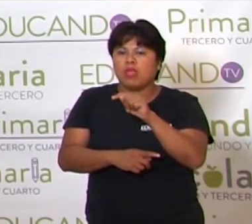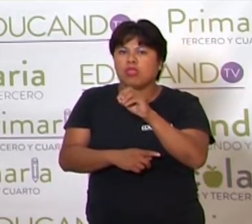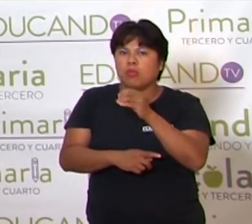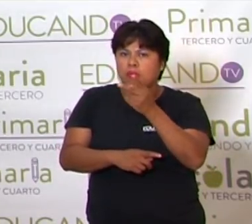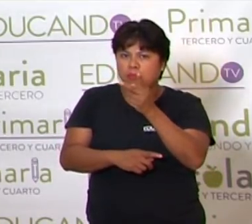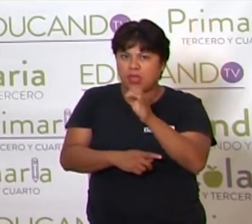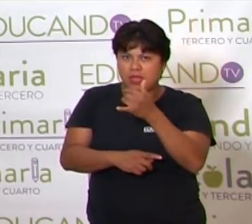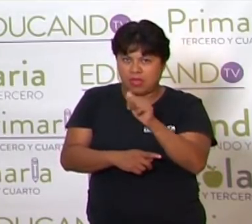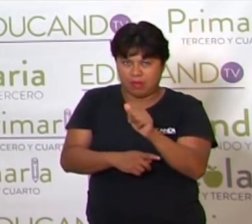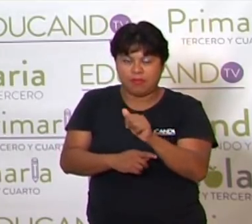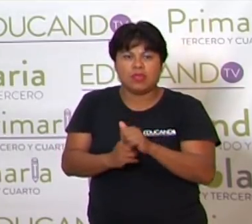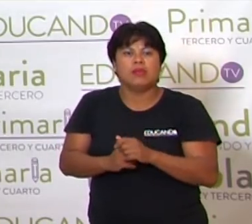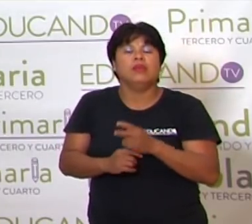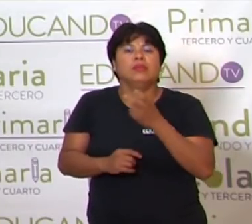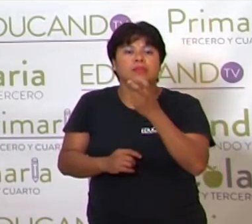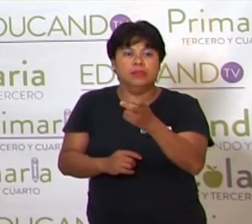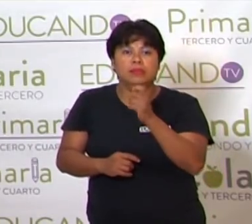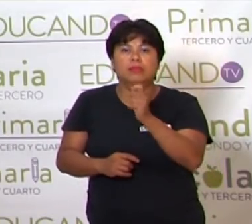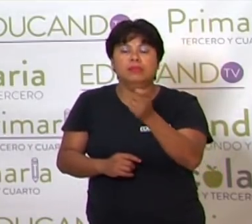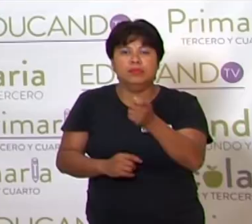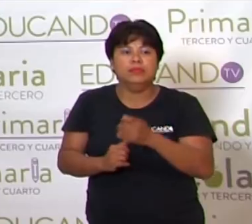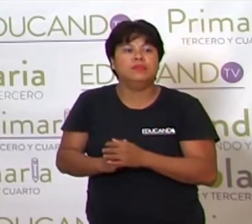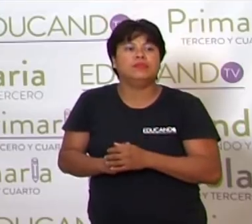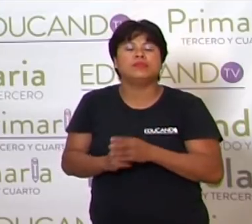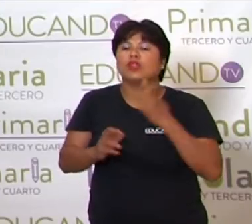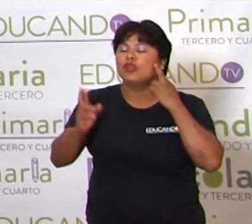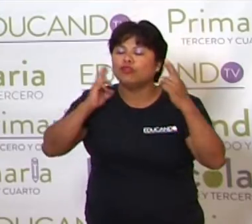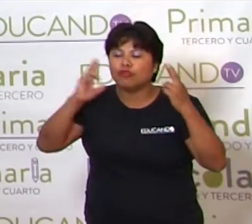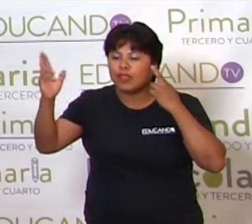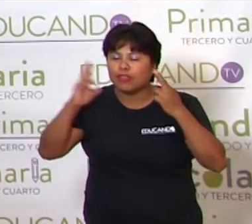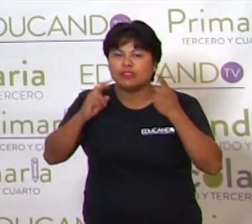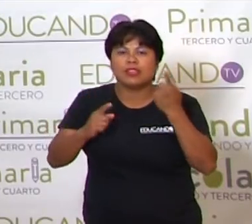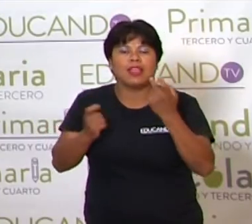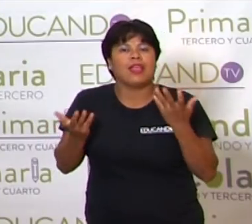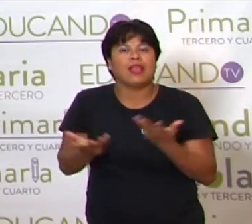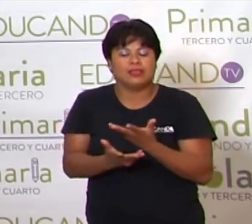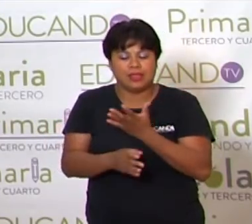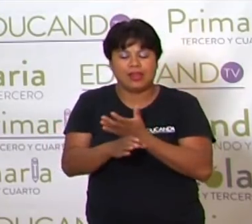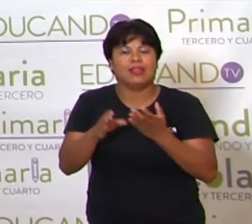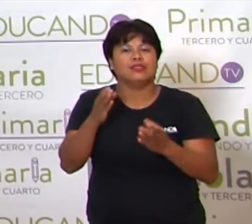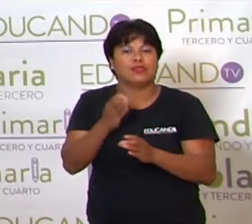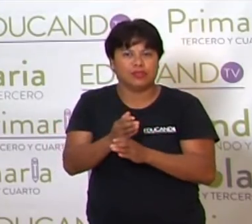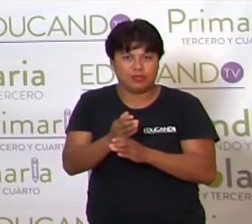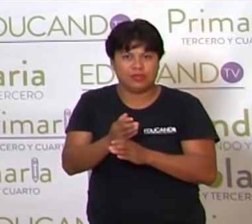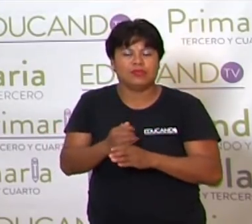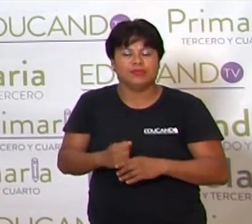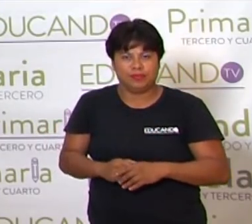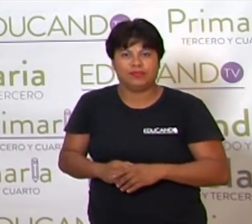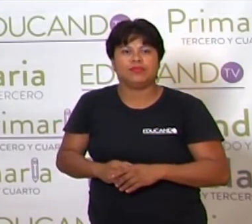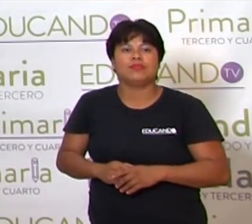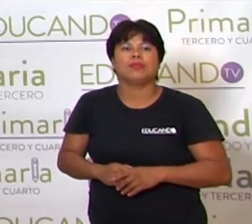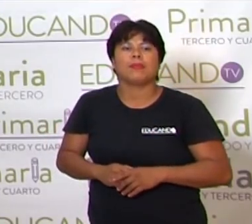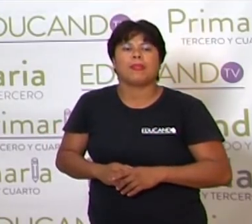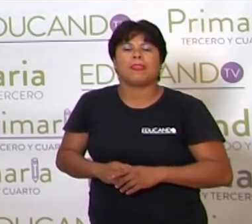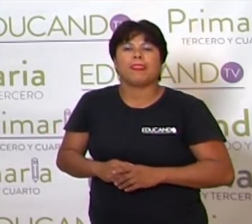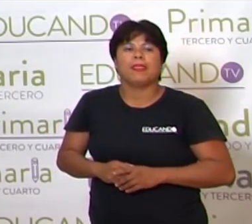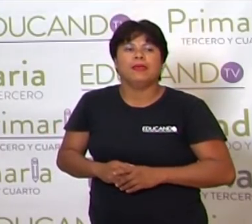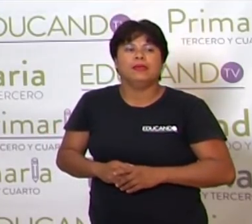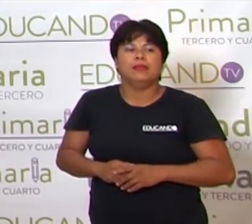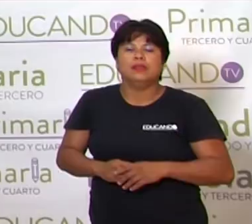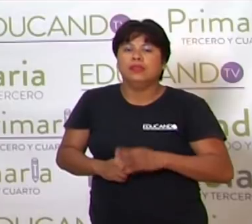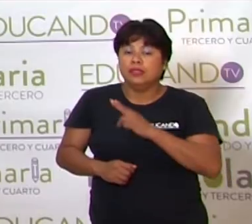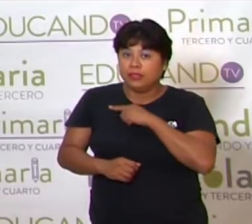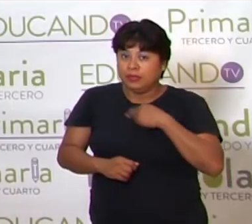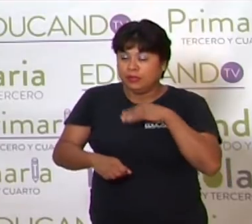Una onomatopeya representa los ruidos que producen los actores. Lo vamos